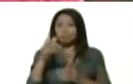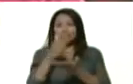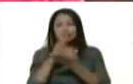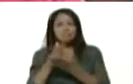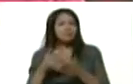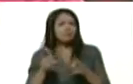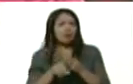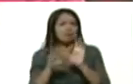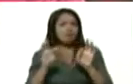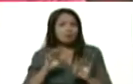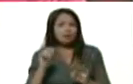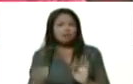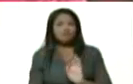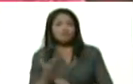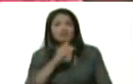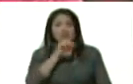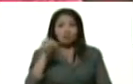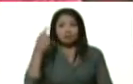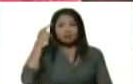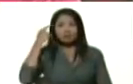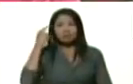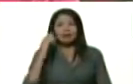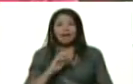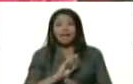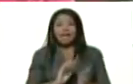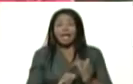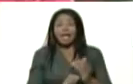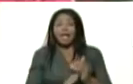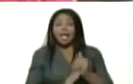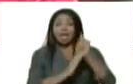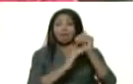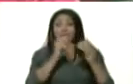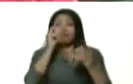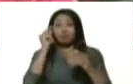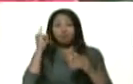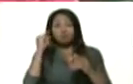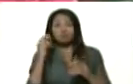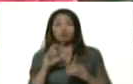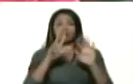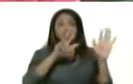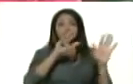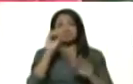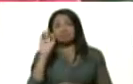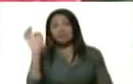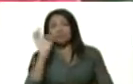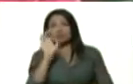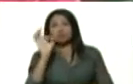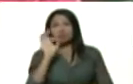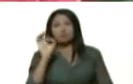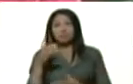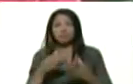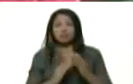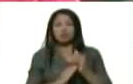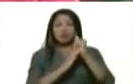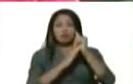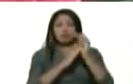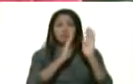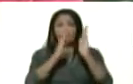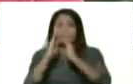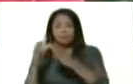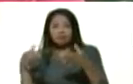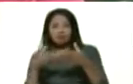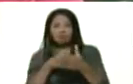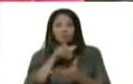siempre, y esto es importante decirlo, jefas. Cerca del 80% de los jefes de las estructuras del